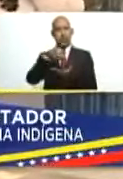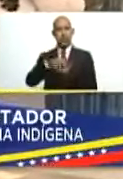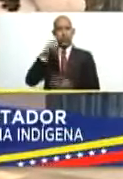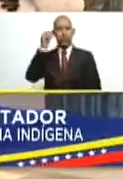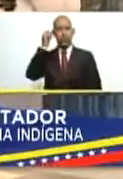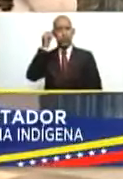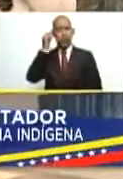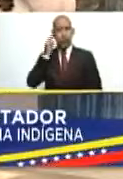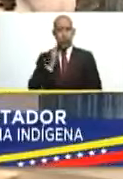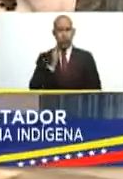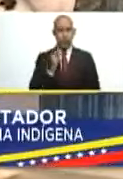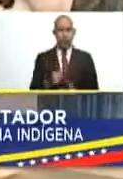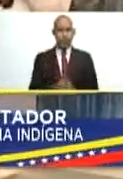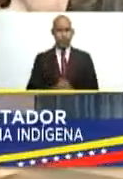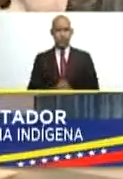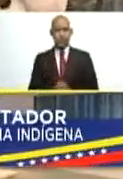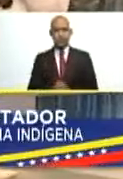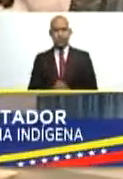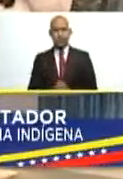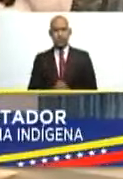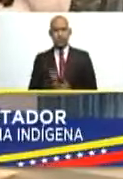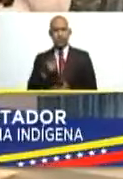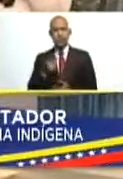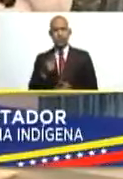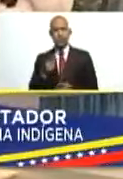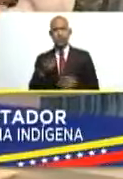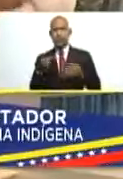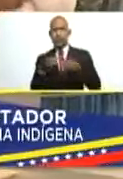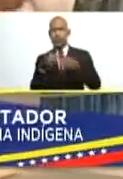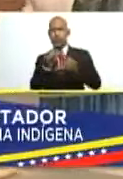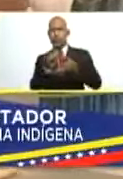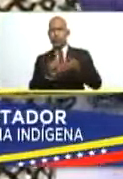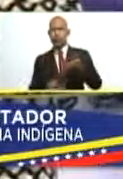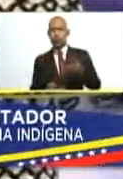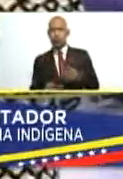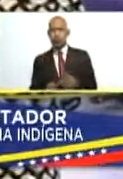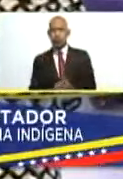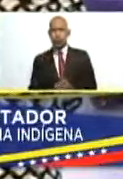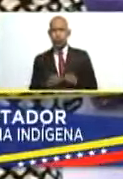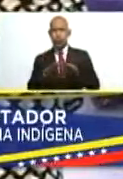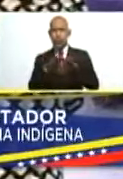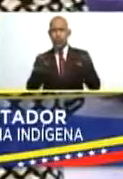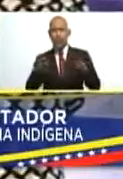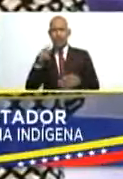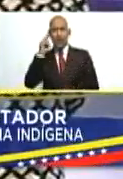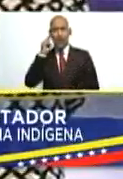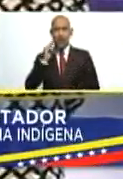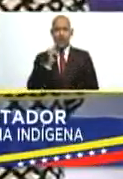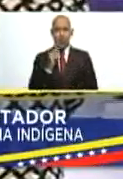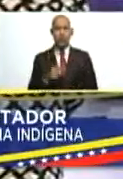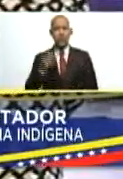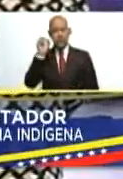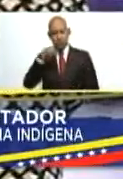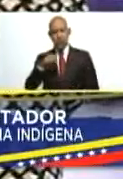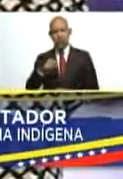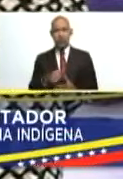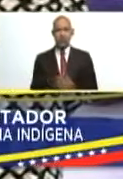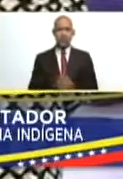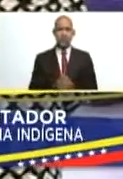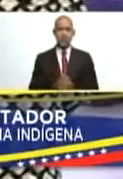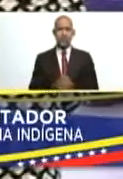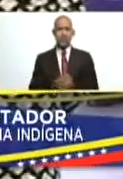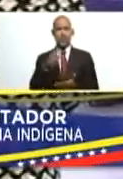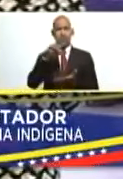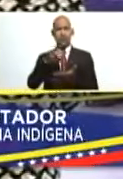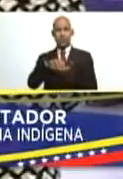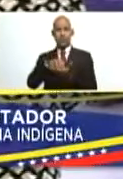Bolívar, de la parte sur, de la parte sur de la gran mesa de Guanipa. Correcto, y la parte norte del Estado